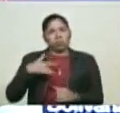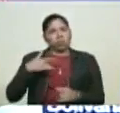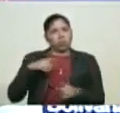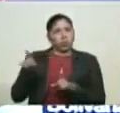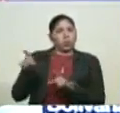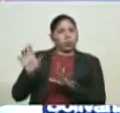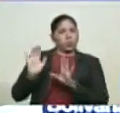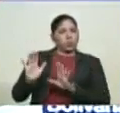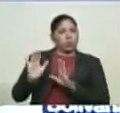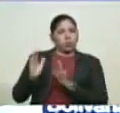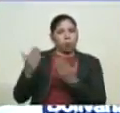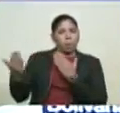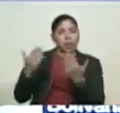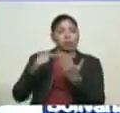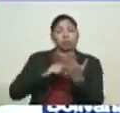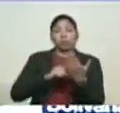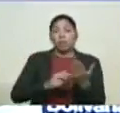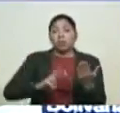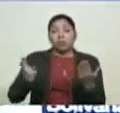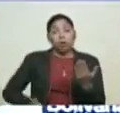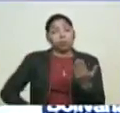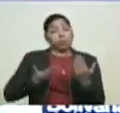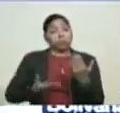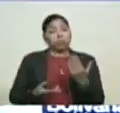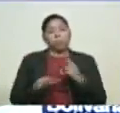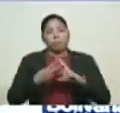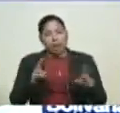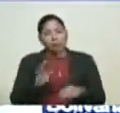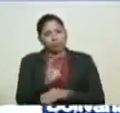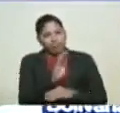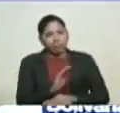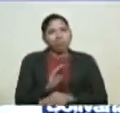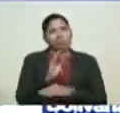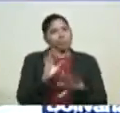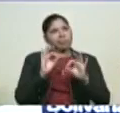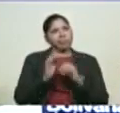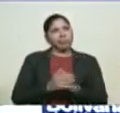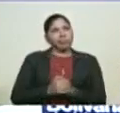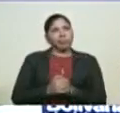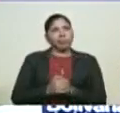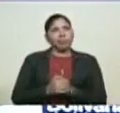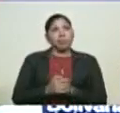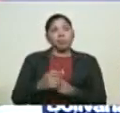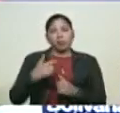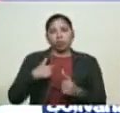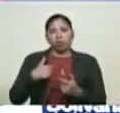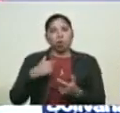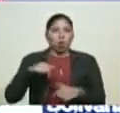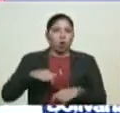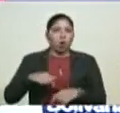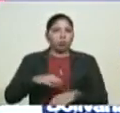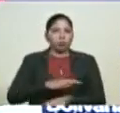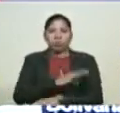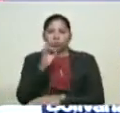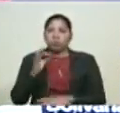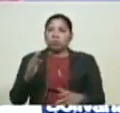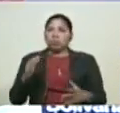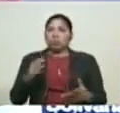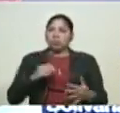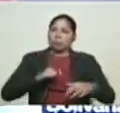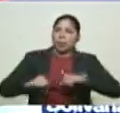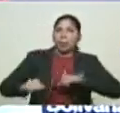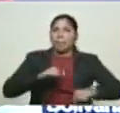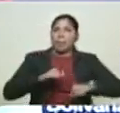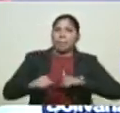la paz que hemos logrado y cuidar la paz, cuidarla. Yo en el día voy a estar, como siempre, activando la maquinaria